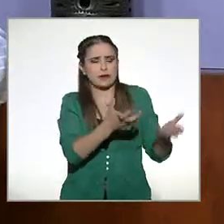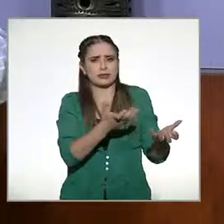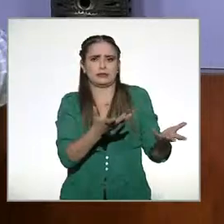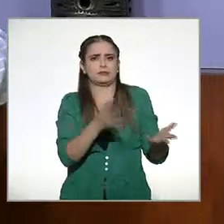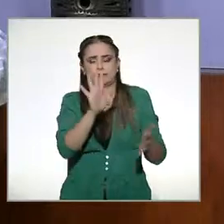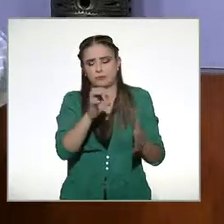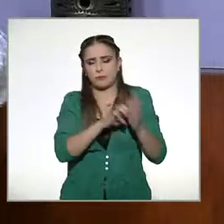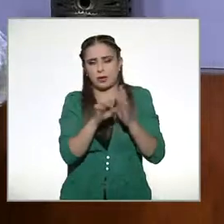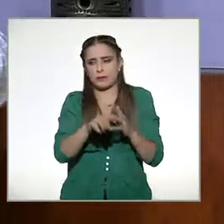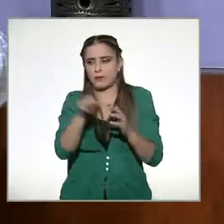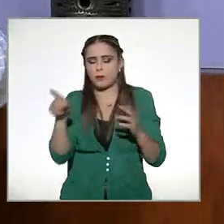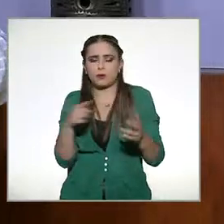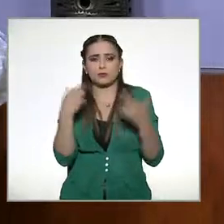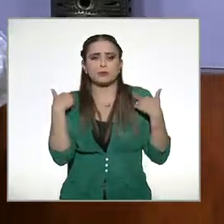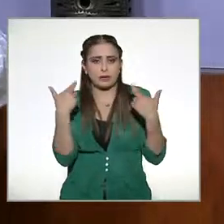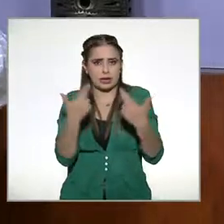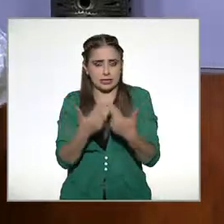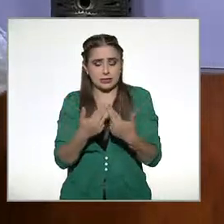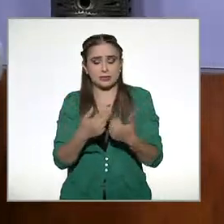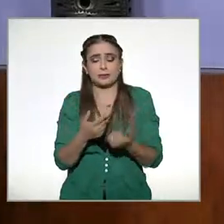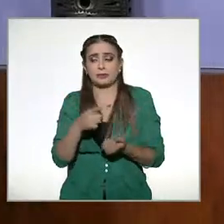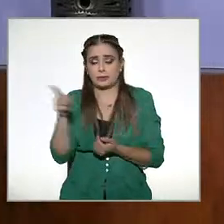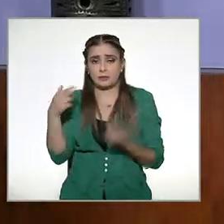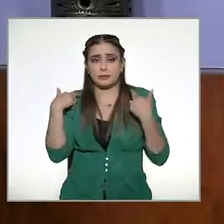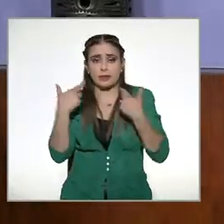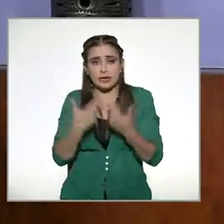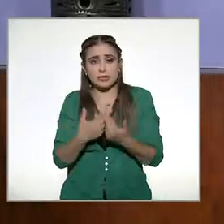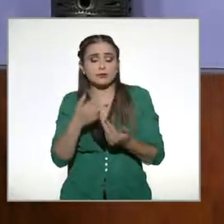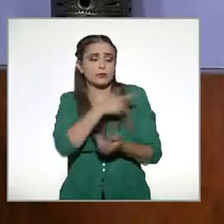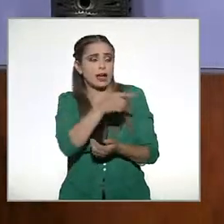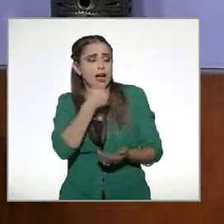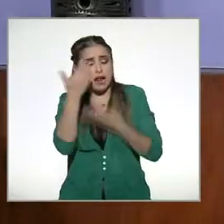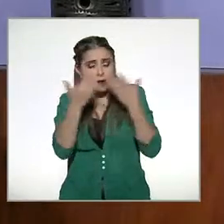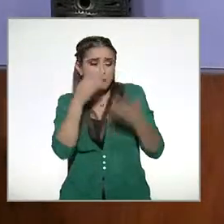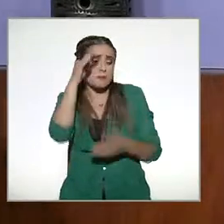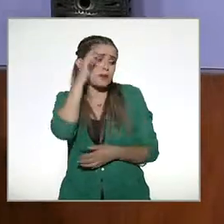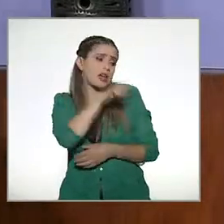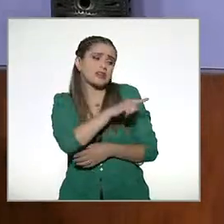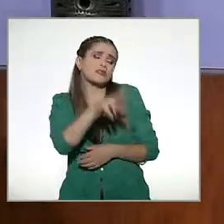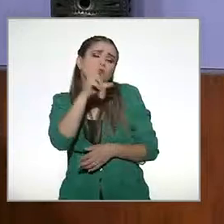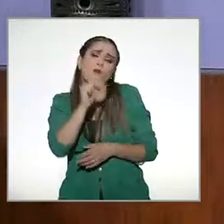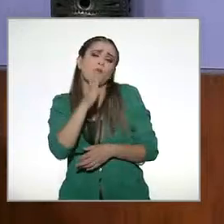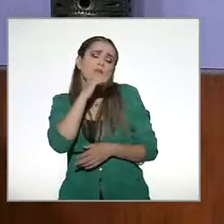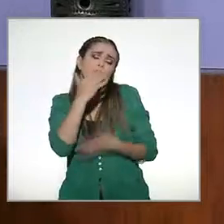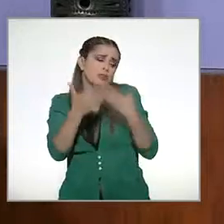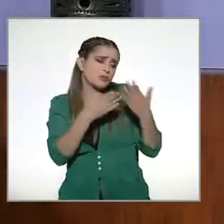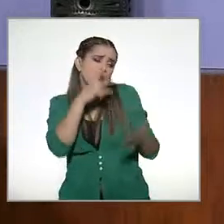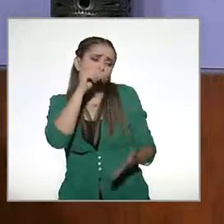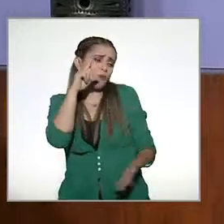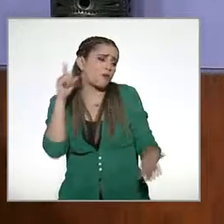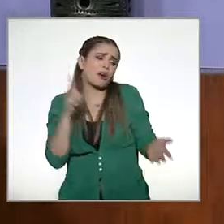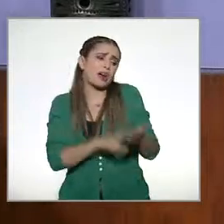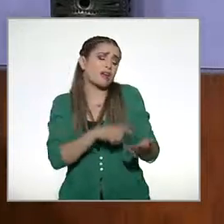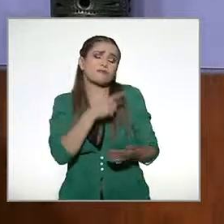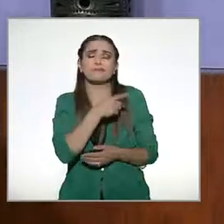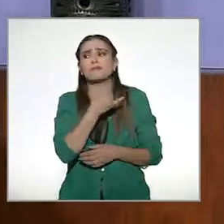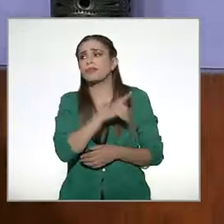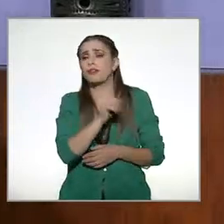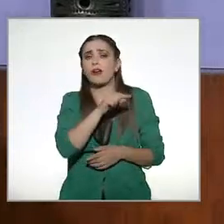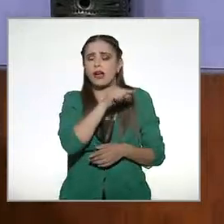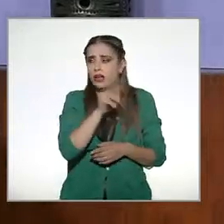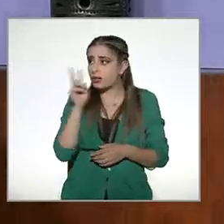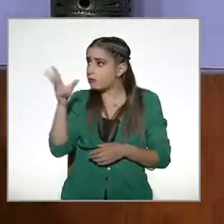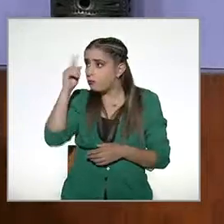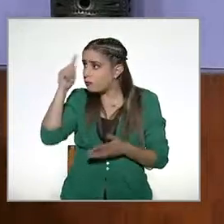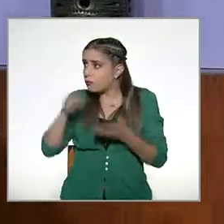dice mucho o sea en la medida de que un docente espere poco de sus alumnos eventualmente pues el grupo va a partir de eso